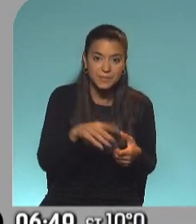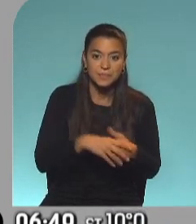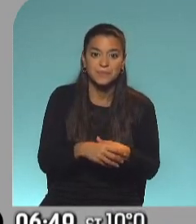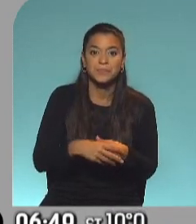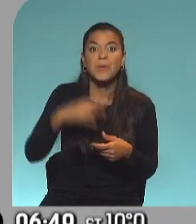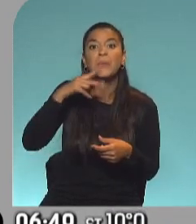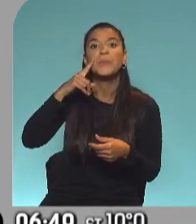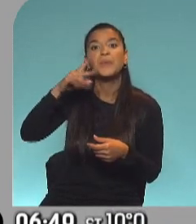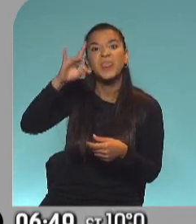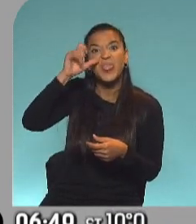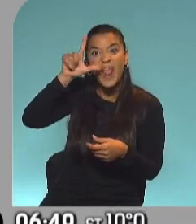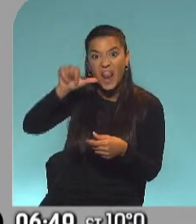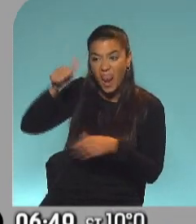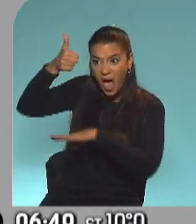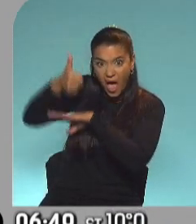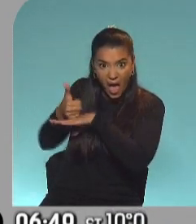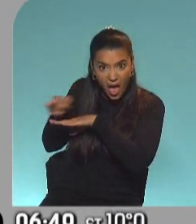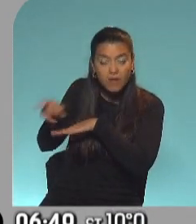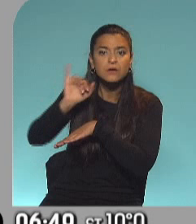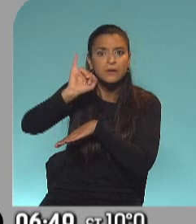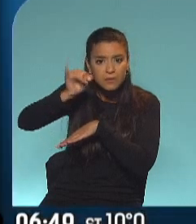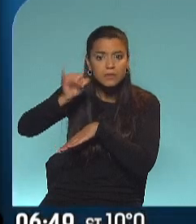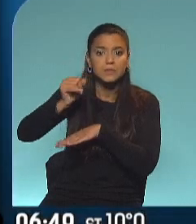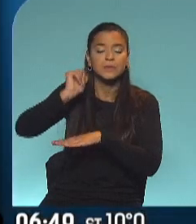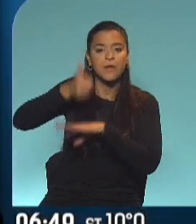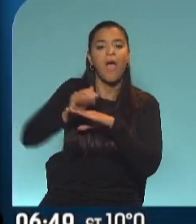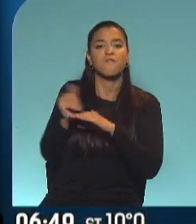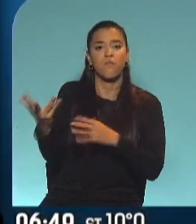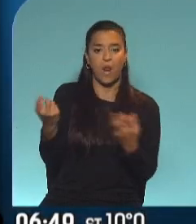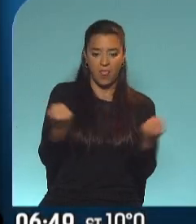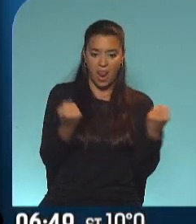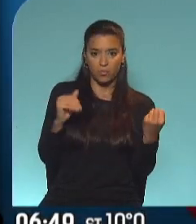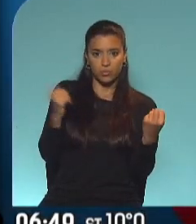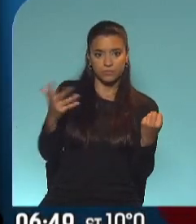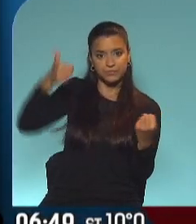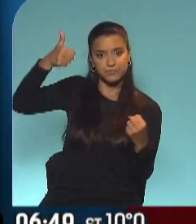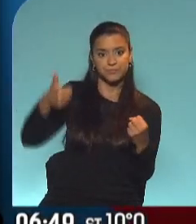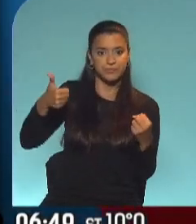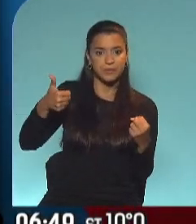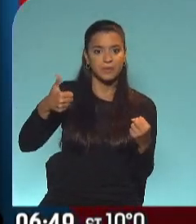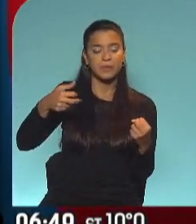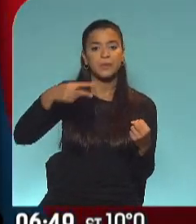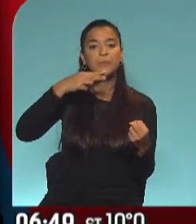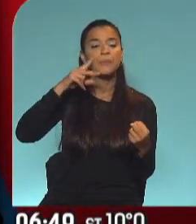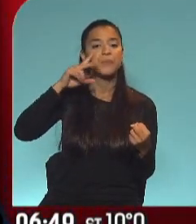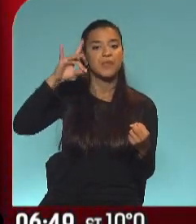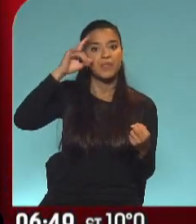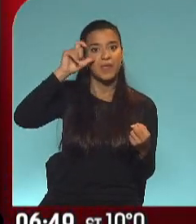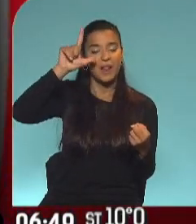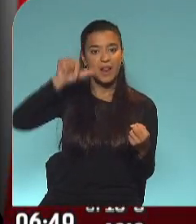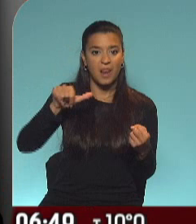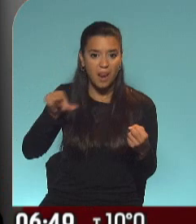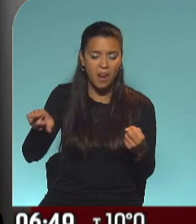Videla? Exactamente. El que está a la izquierda de la imagen. Quien está parado fuera del vehículo es Jorge Rafael Videla,